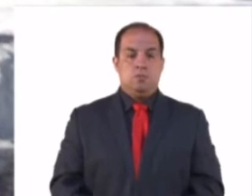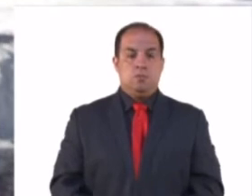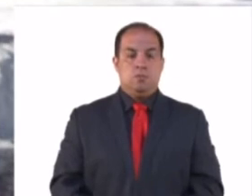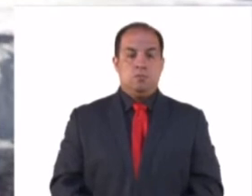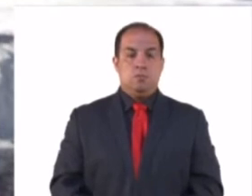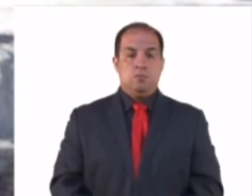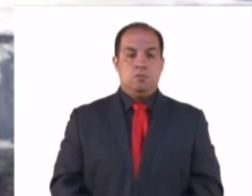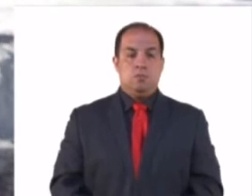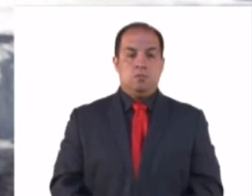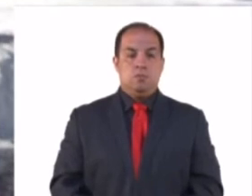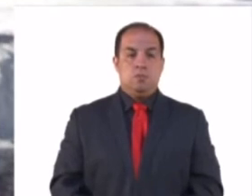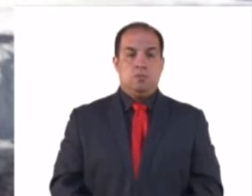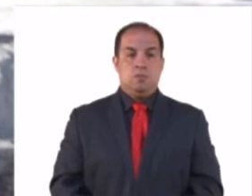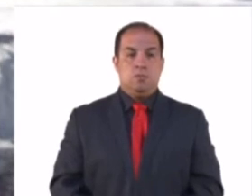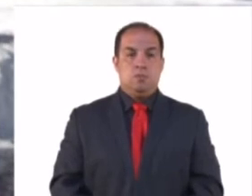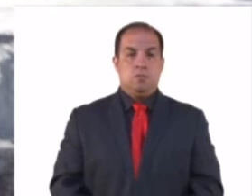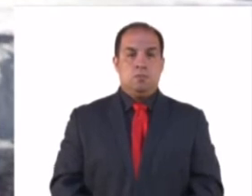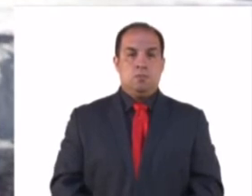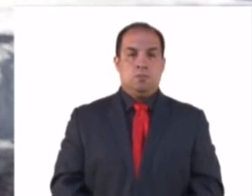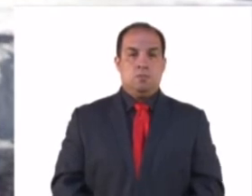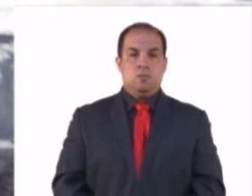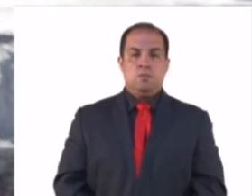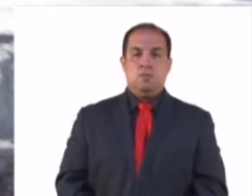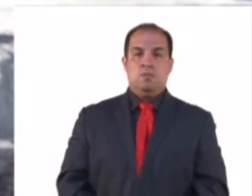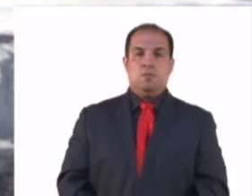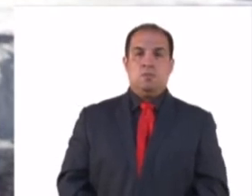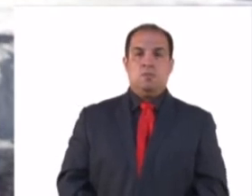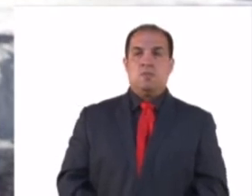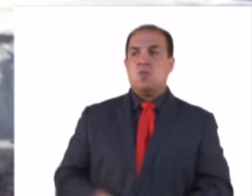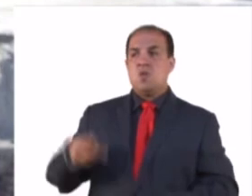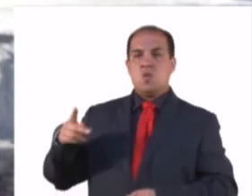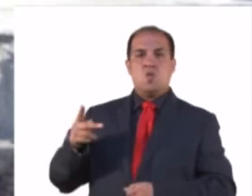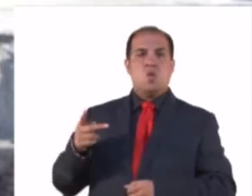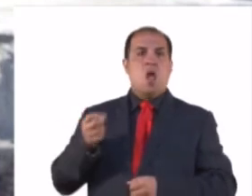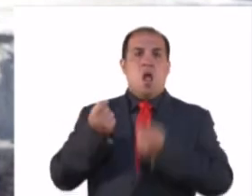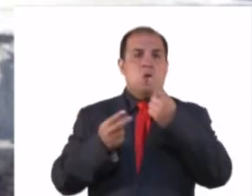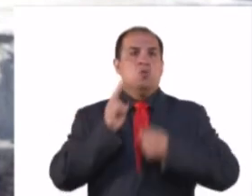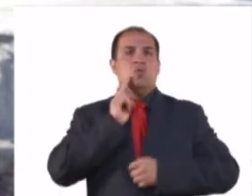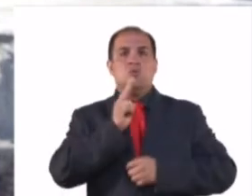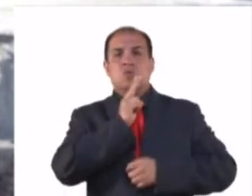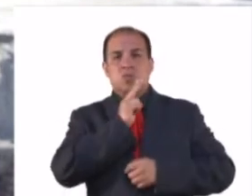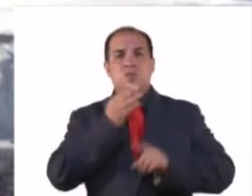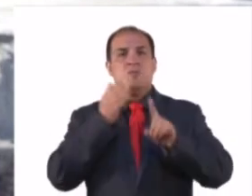Entonces, quieren minimizar el asunto, algunos medios.